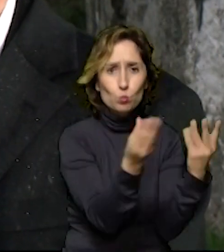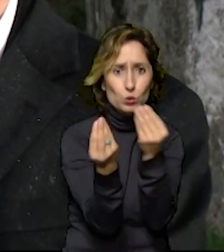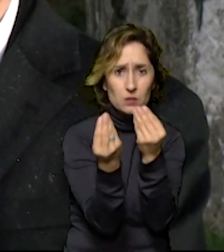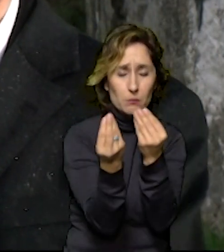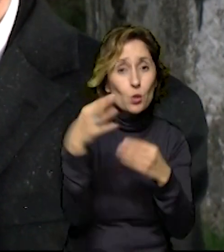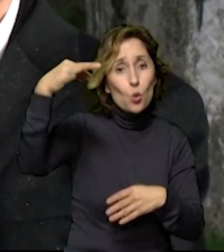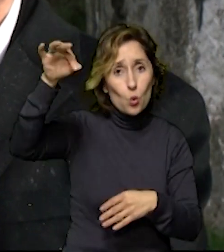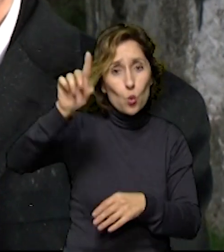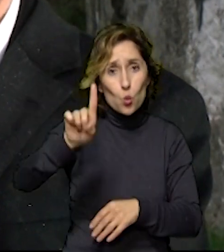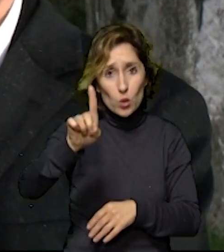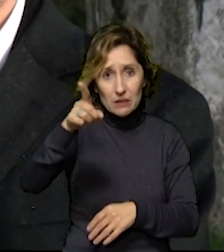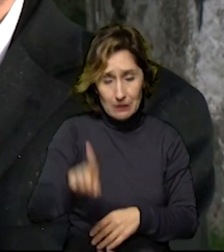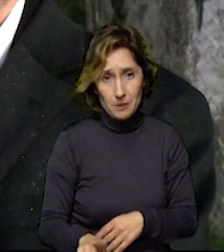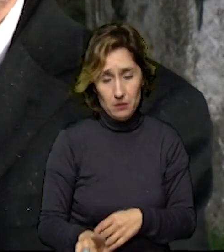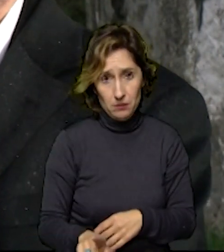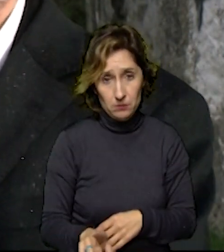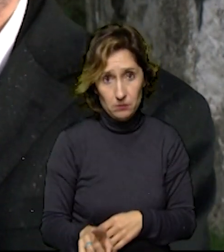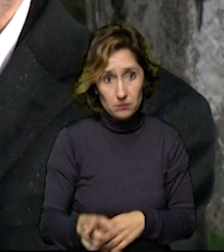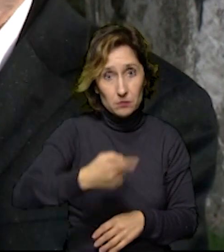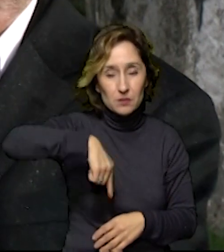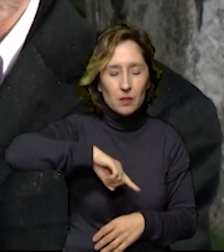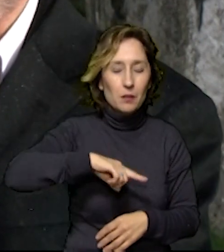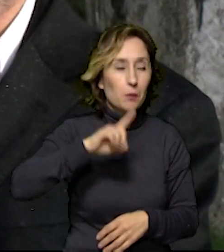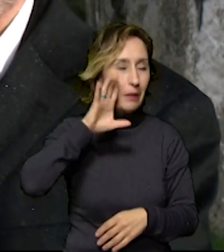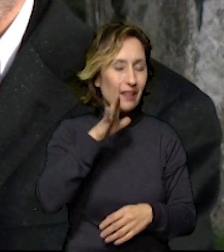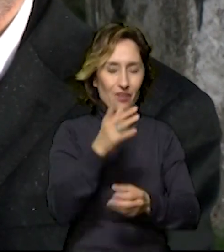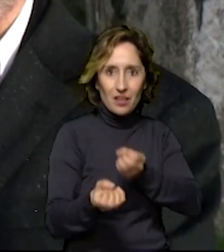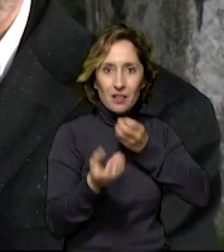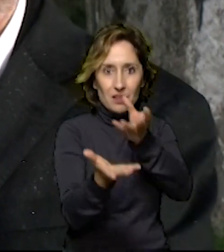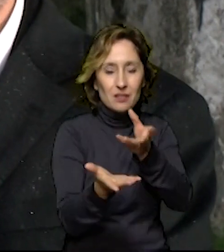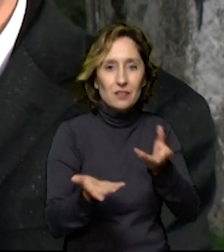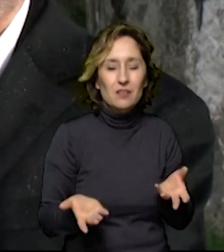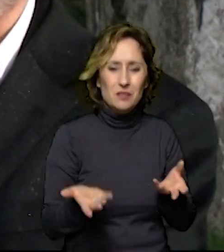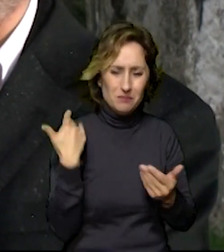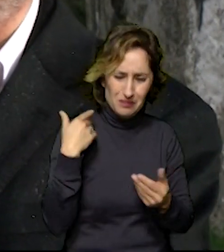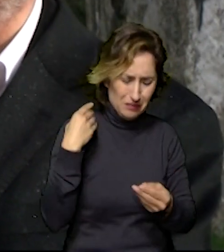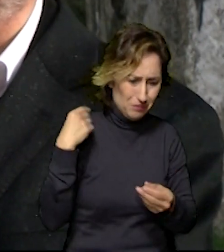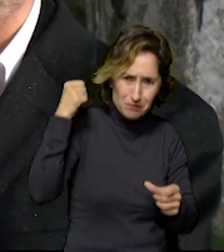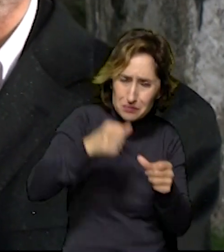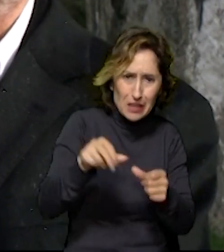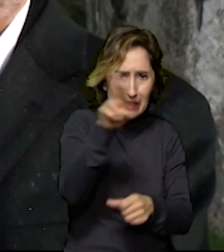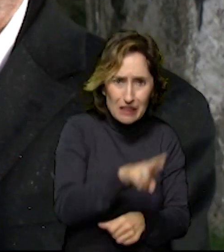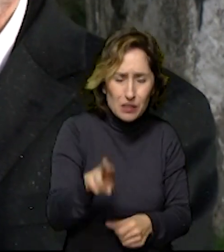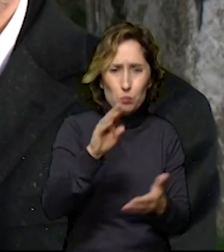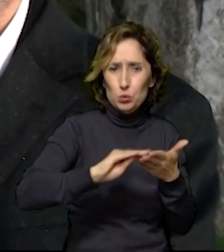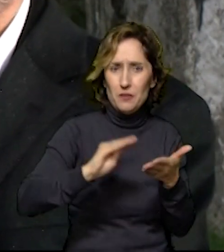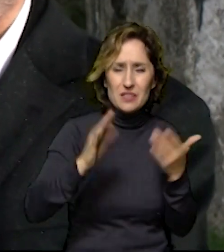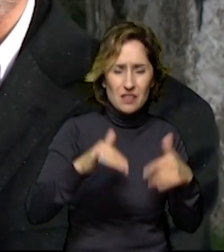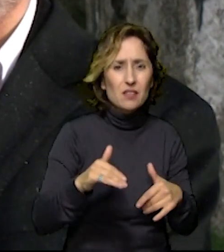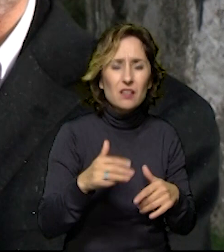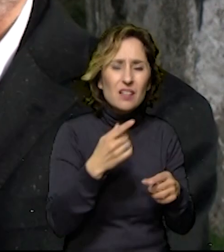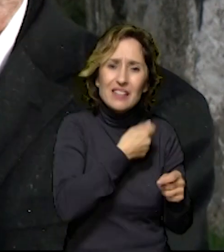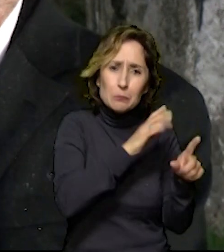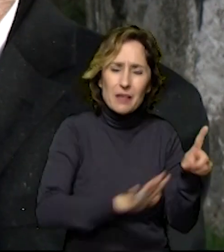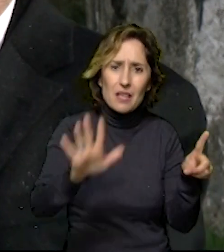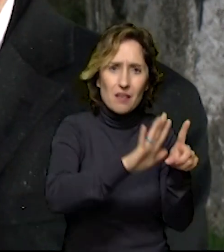plural. Es que parece mentira que tengamos que decir esto ahora, y si ya está dicho desde hace mucho tiempo. Claro que es plural